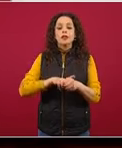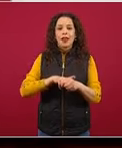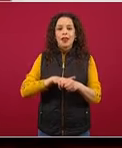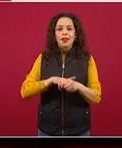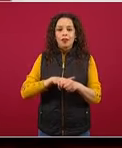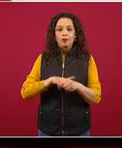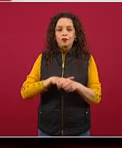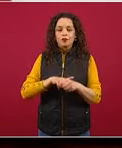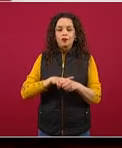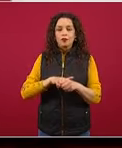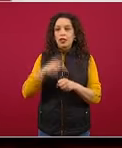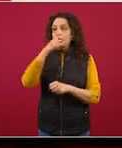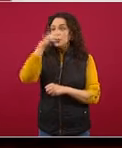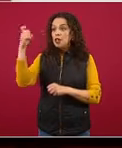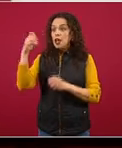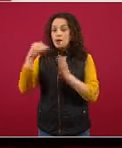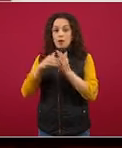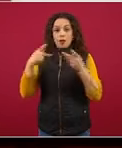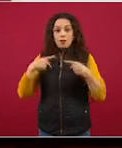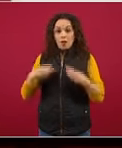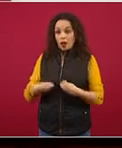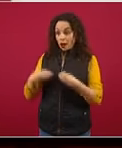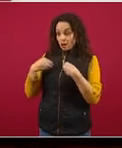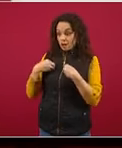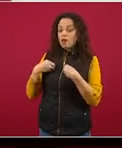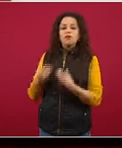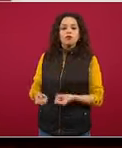era el que me faltaba. Entonces,